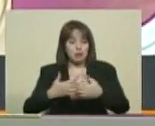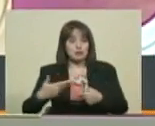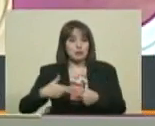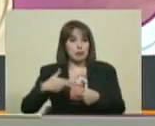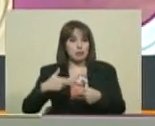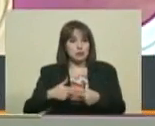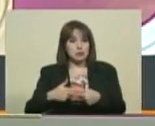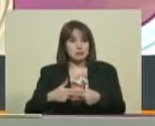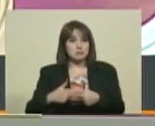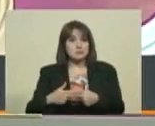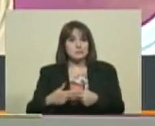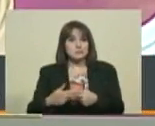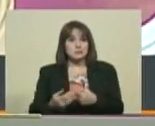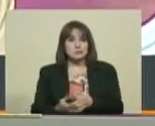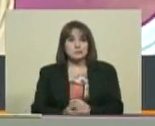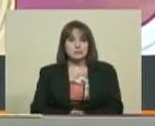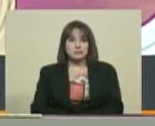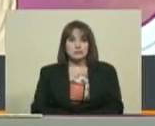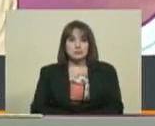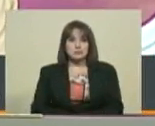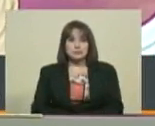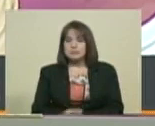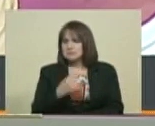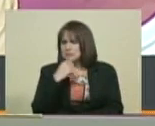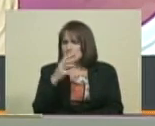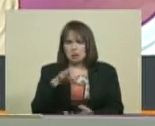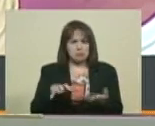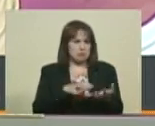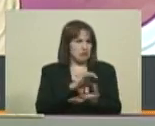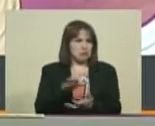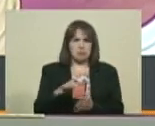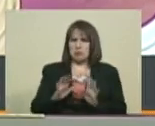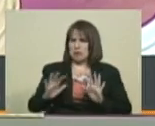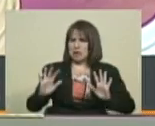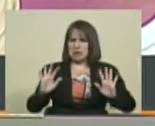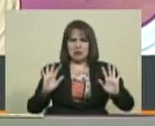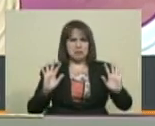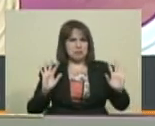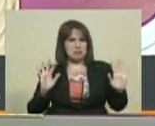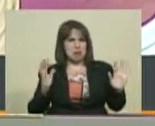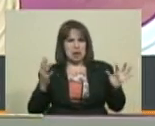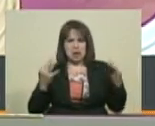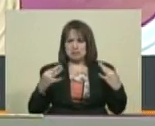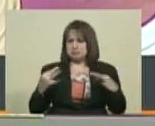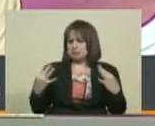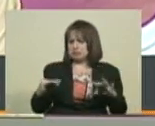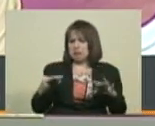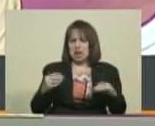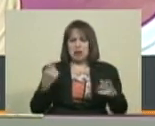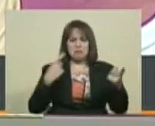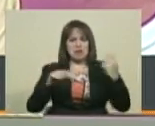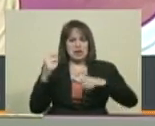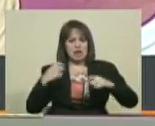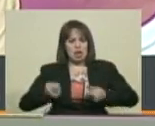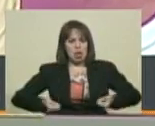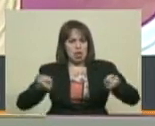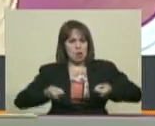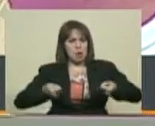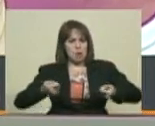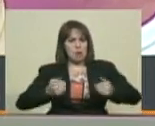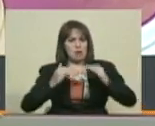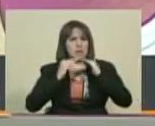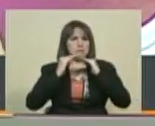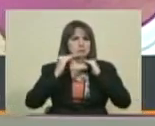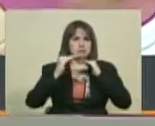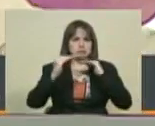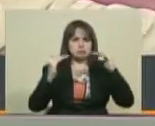PDVSA, donde decían, no hay problema, el mercado está equilibrado, los precios